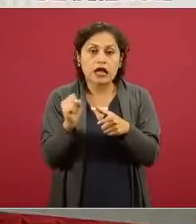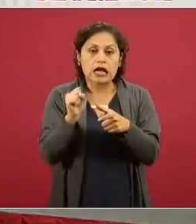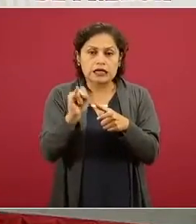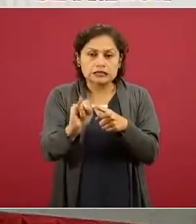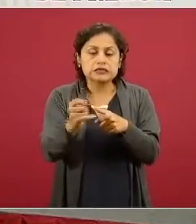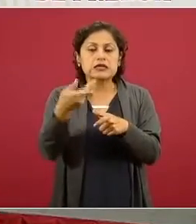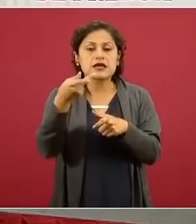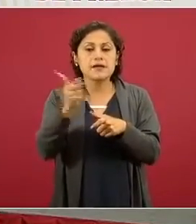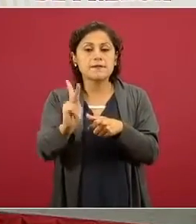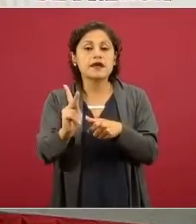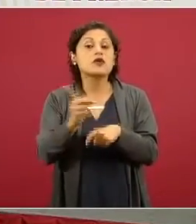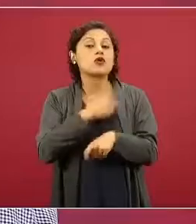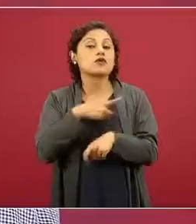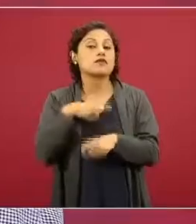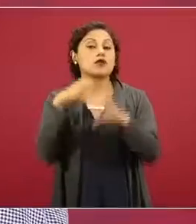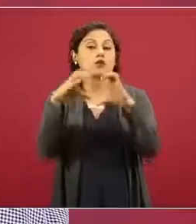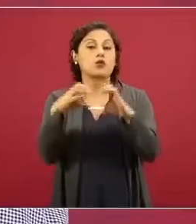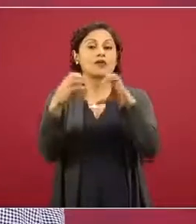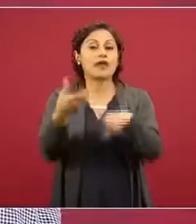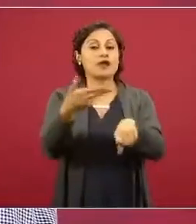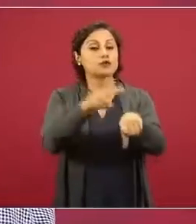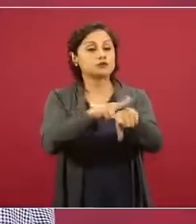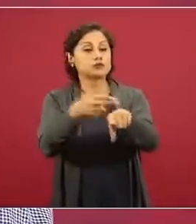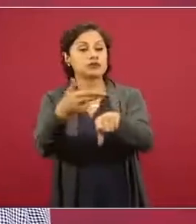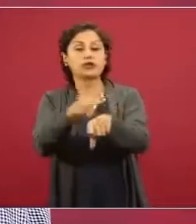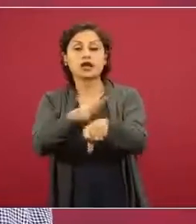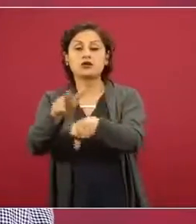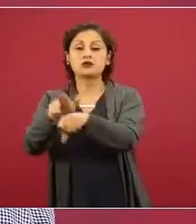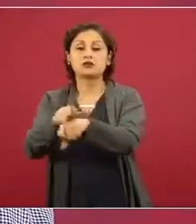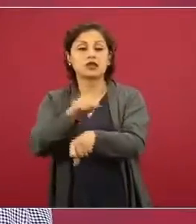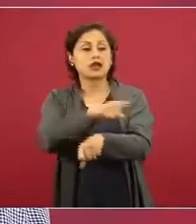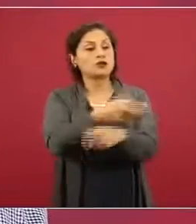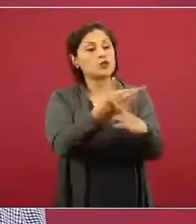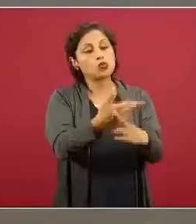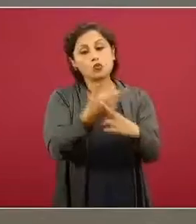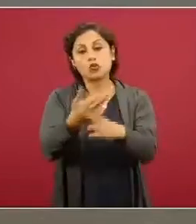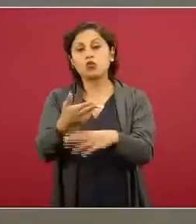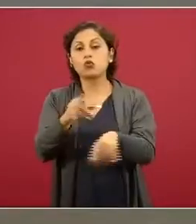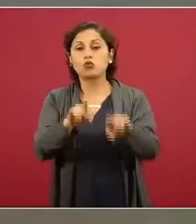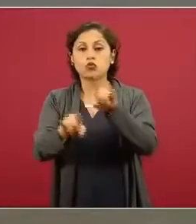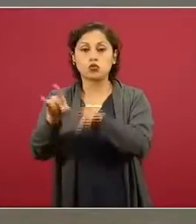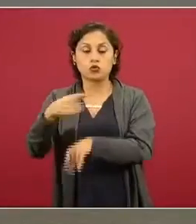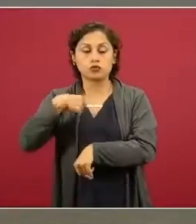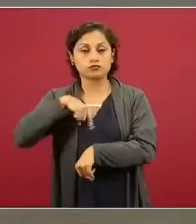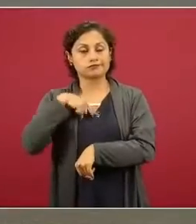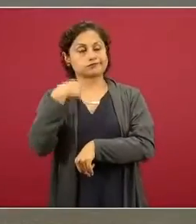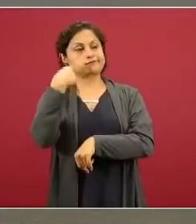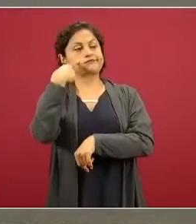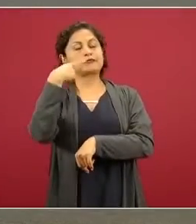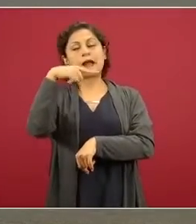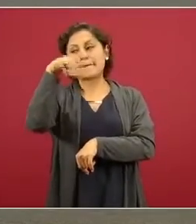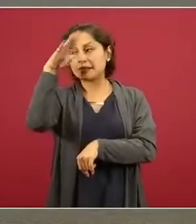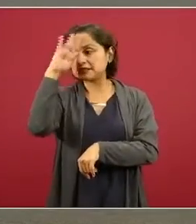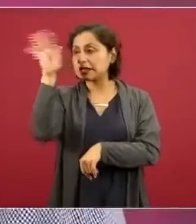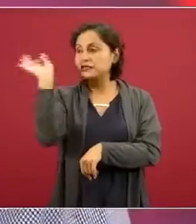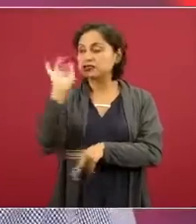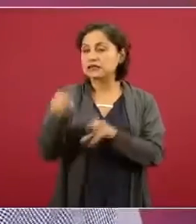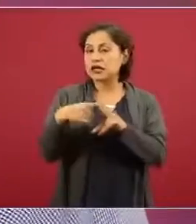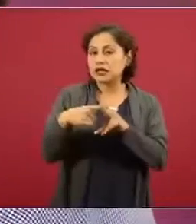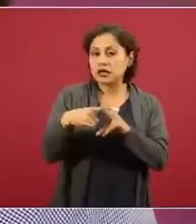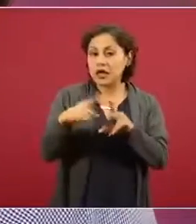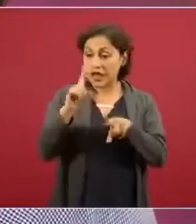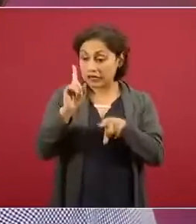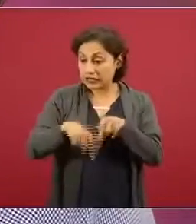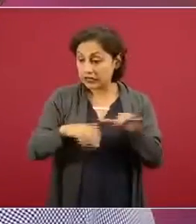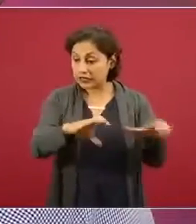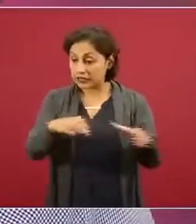un número de camas suficiente, también tenemos una serie de criterios para decir, bueno, ¿hasta cuánto podemos descender? ¿Hasta cuánto de todas